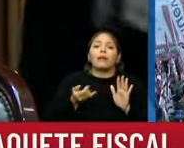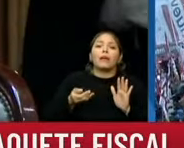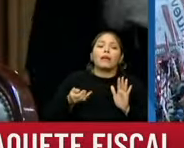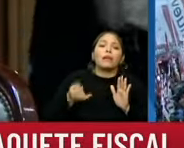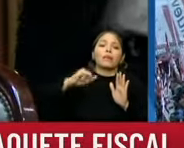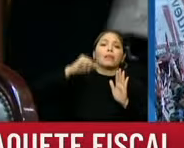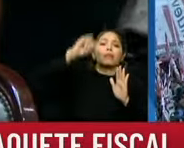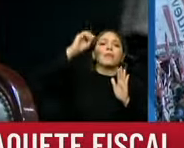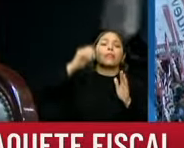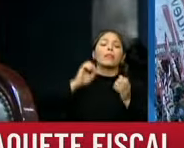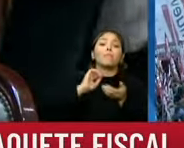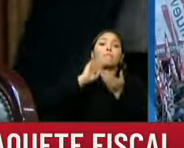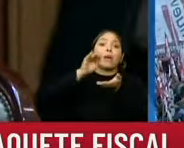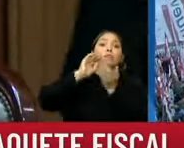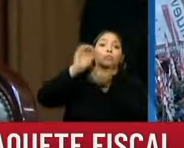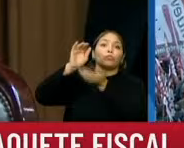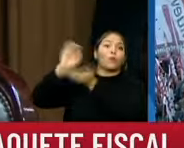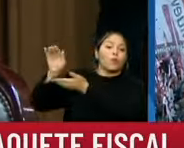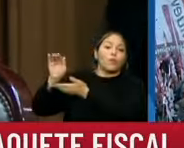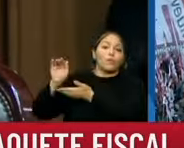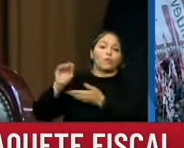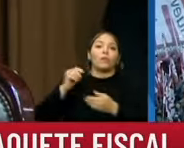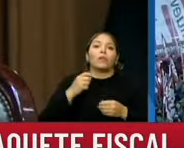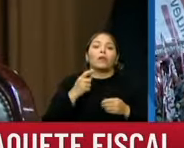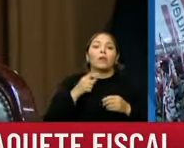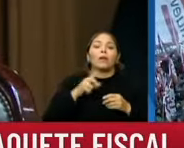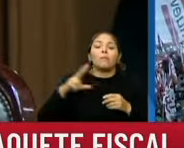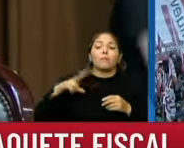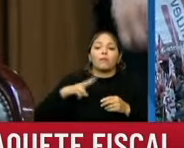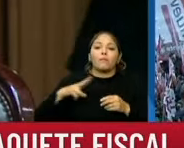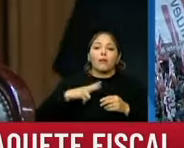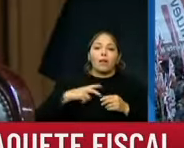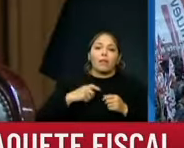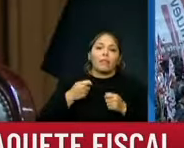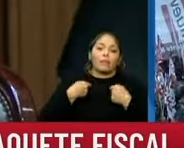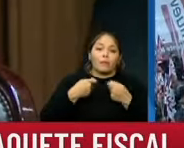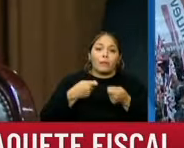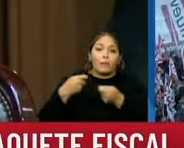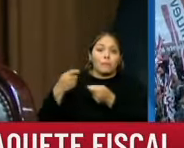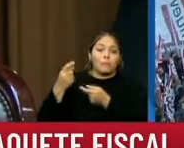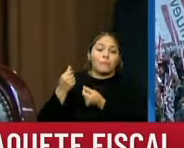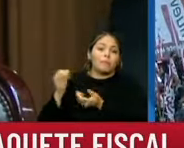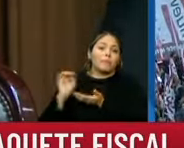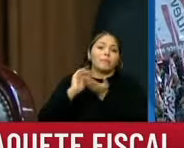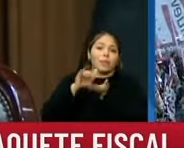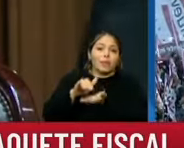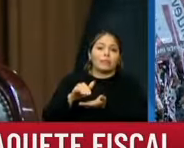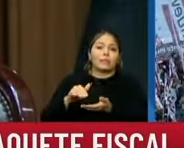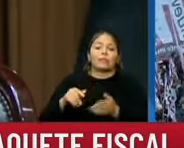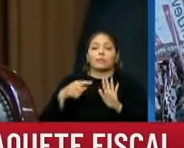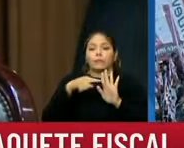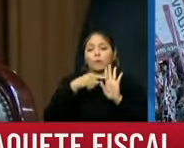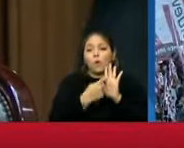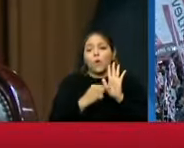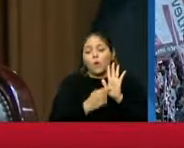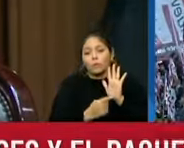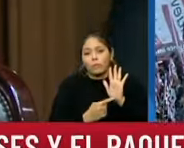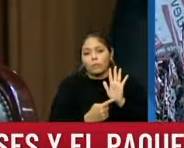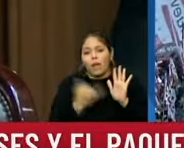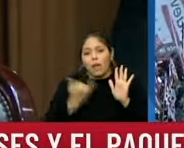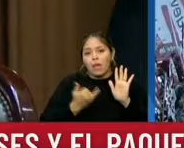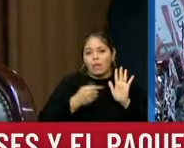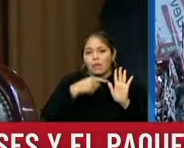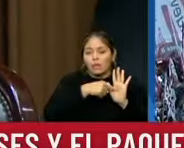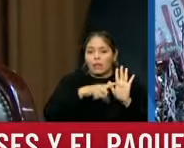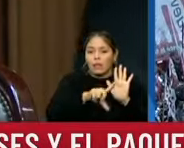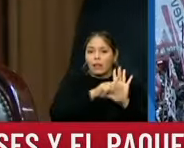que estaba cambiando los durmientes, lo echaron. Sí. Puede pasar eso también, ¿o no? Puede pasar, ¿eh? Puede pasar. Pero atención que dos áreas donde hubo muchos despidos en las últimas horas. Sí, puede